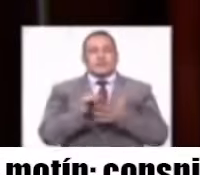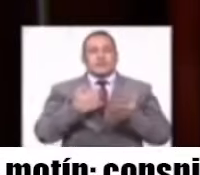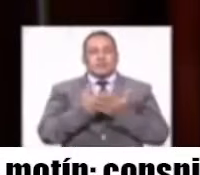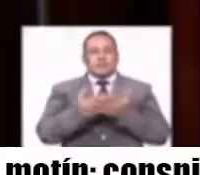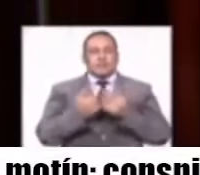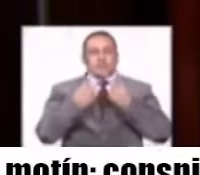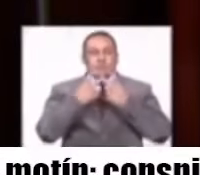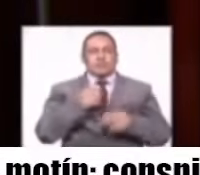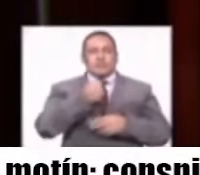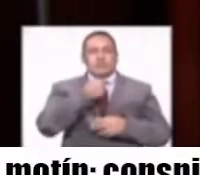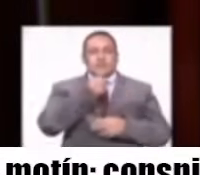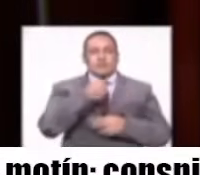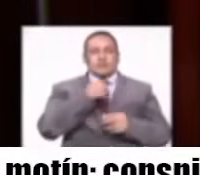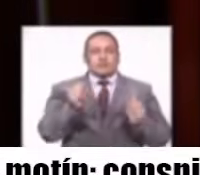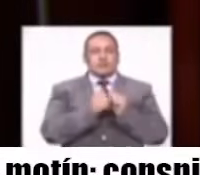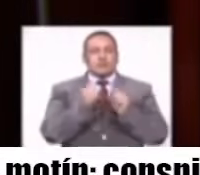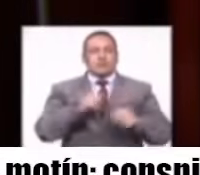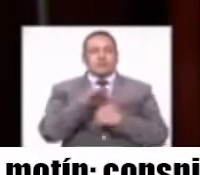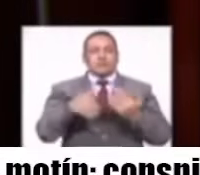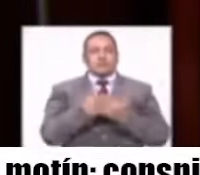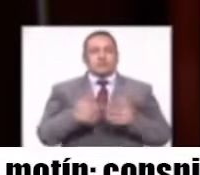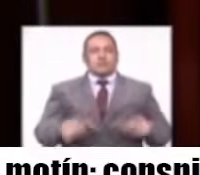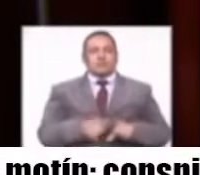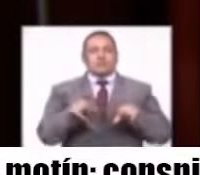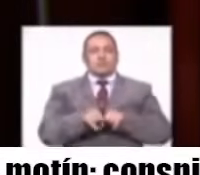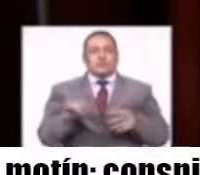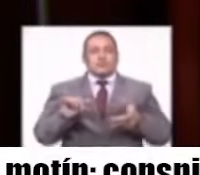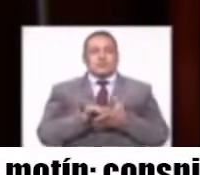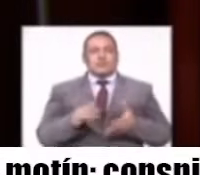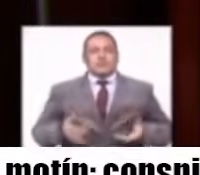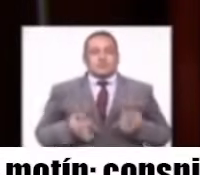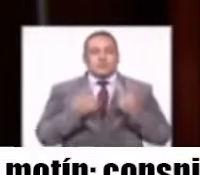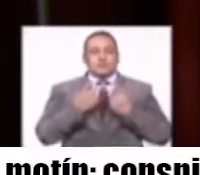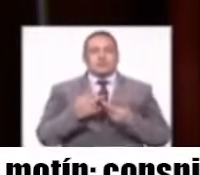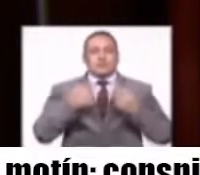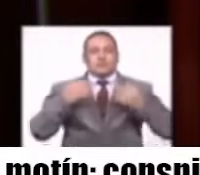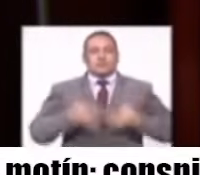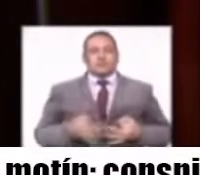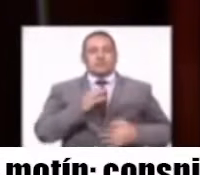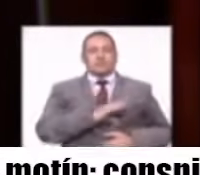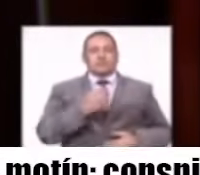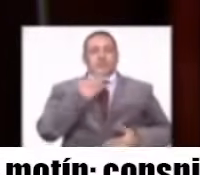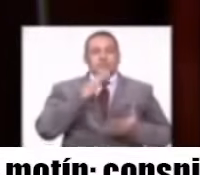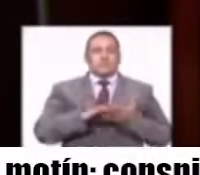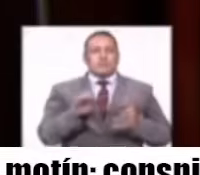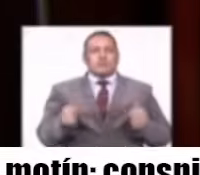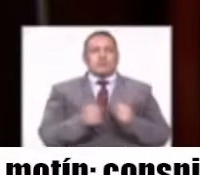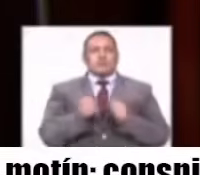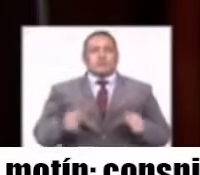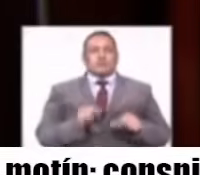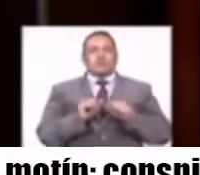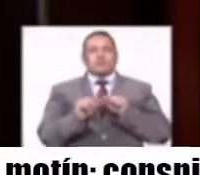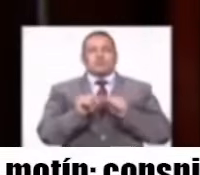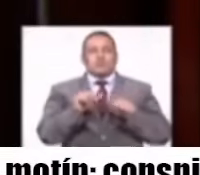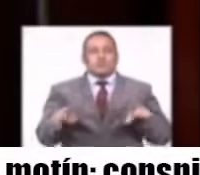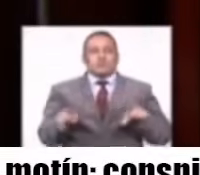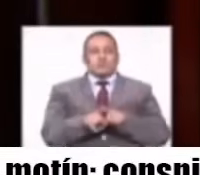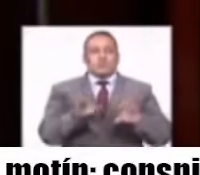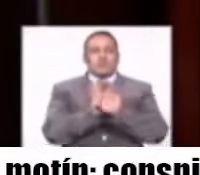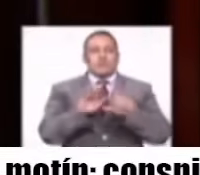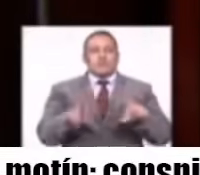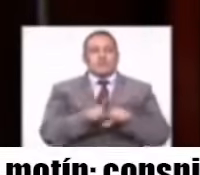en entrevistas y en medios de comunicación, constituyen conductas que infraccionan los artículos